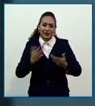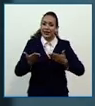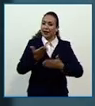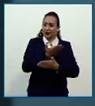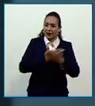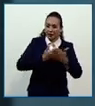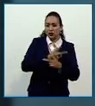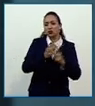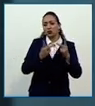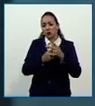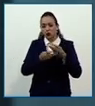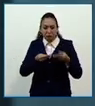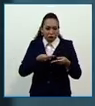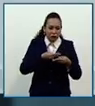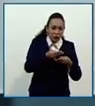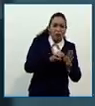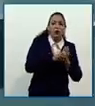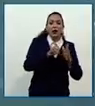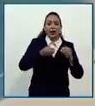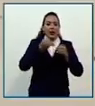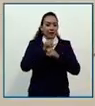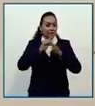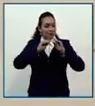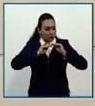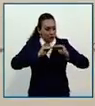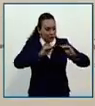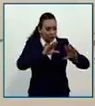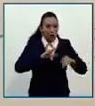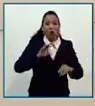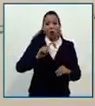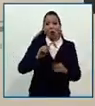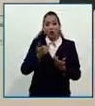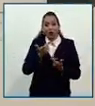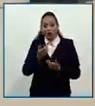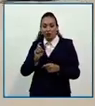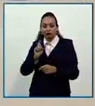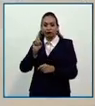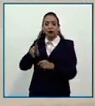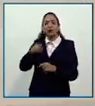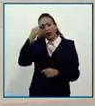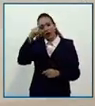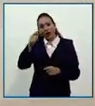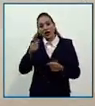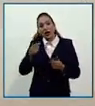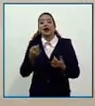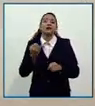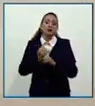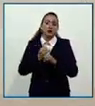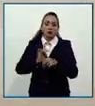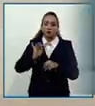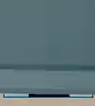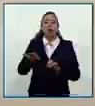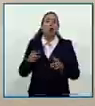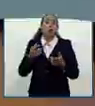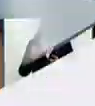proporcionen información, se publiciten o hagan transacciones por medios electrónicos.